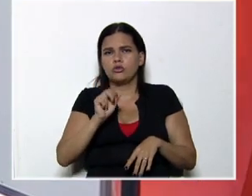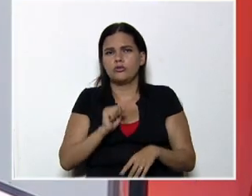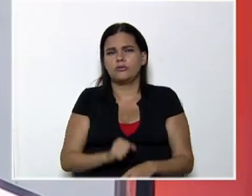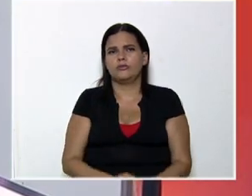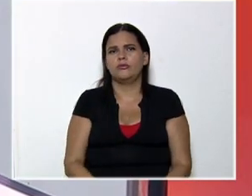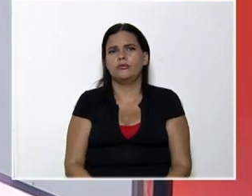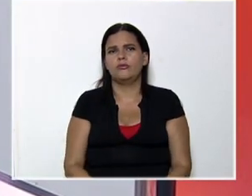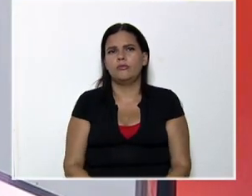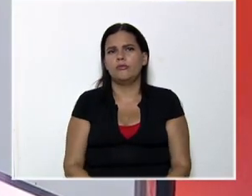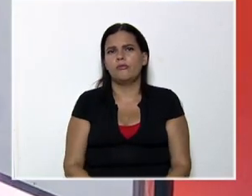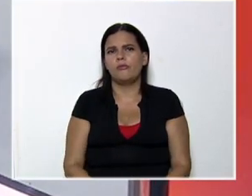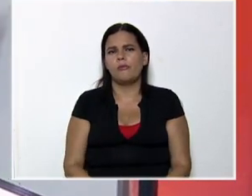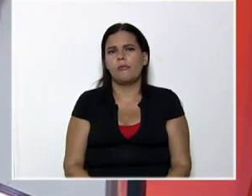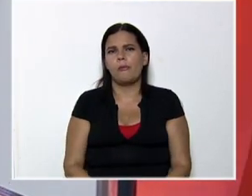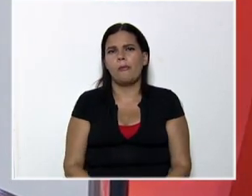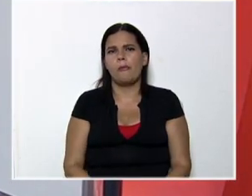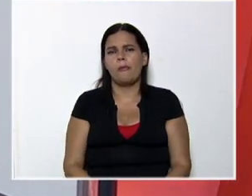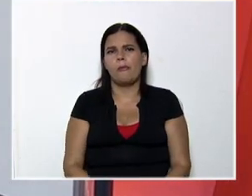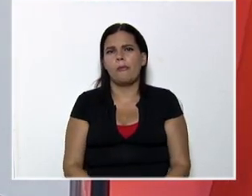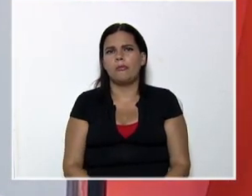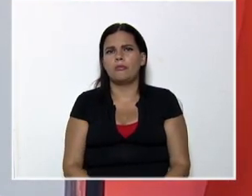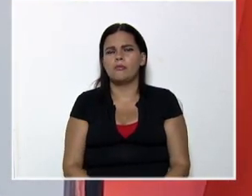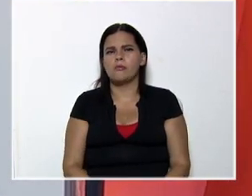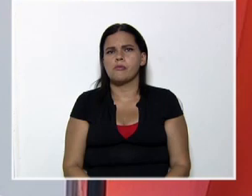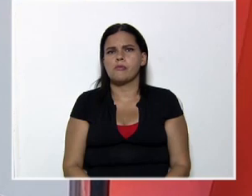2, disculpen,